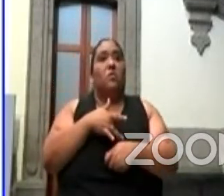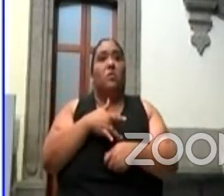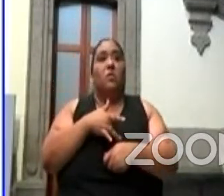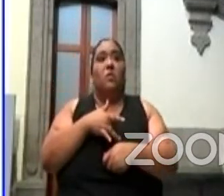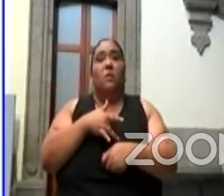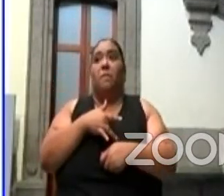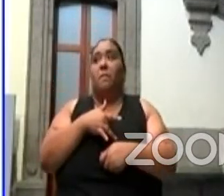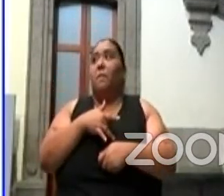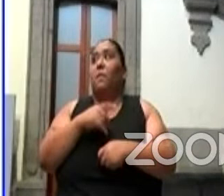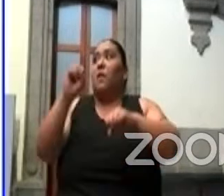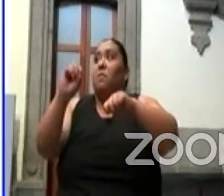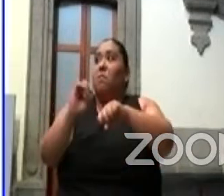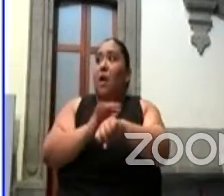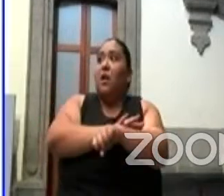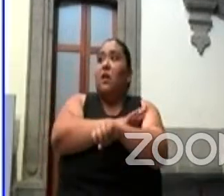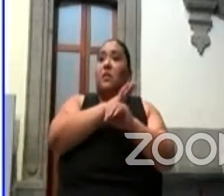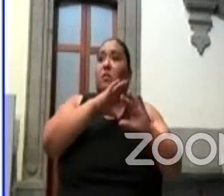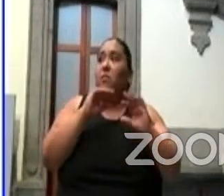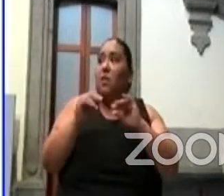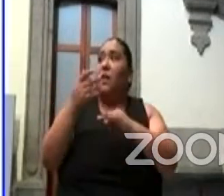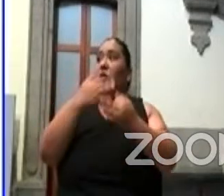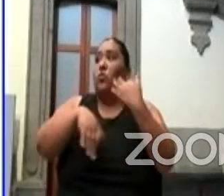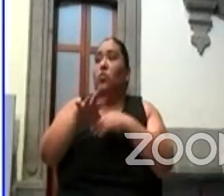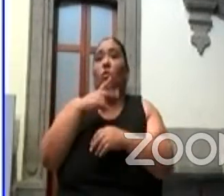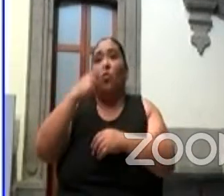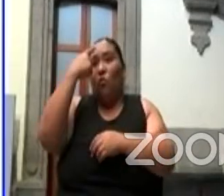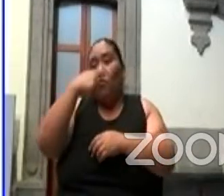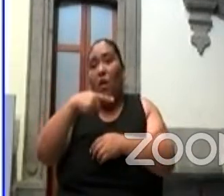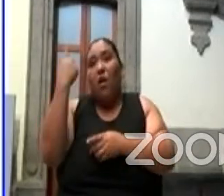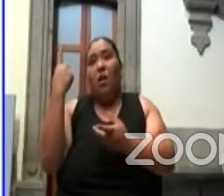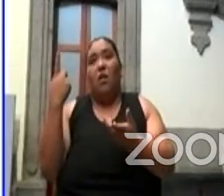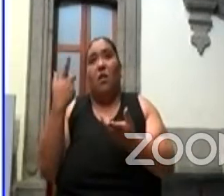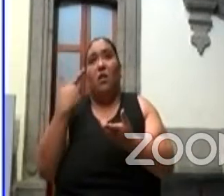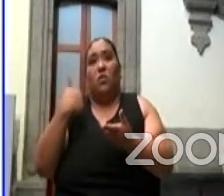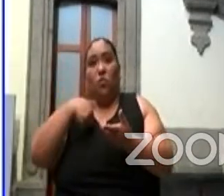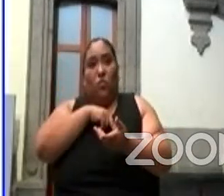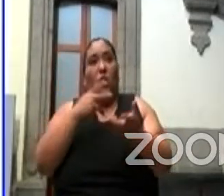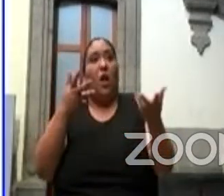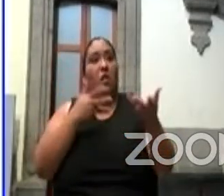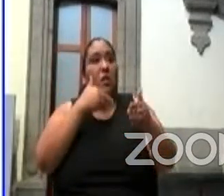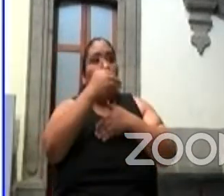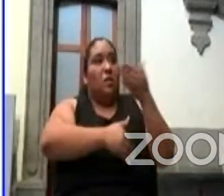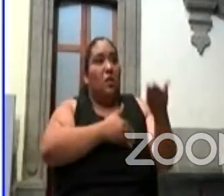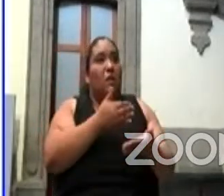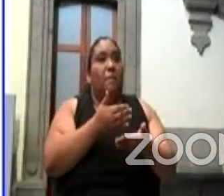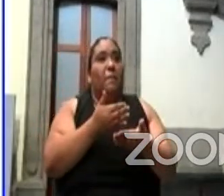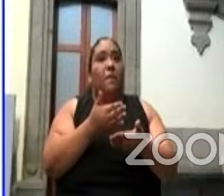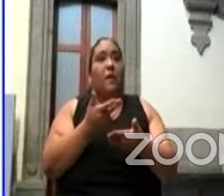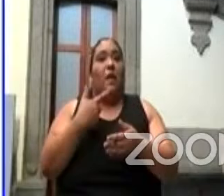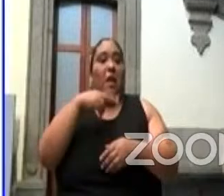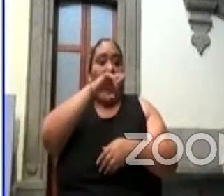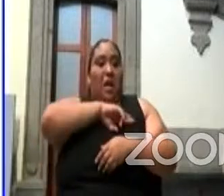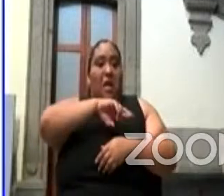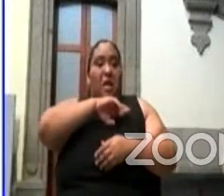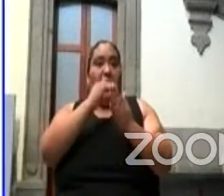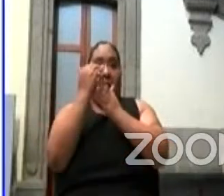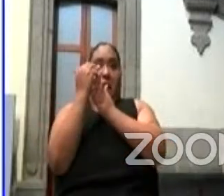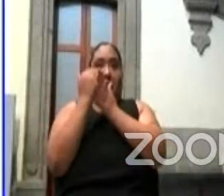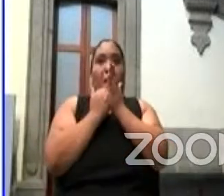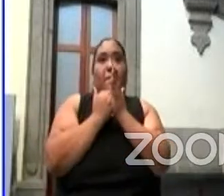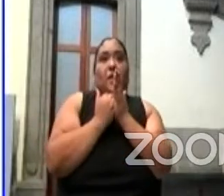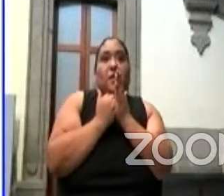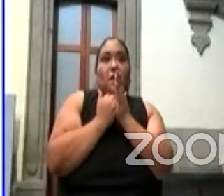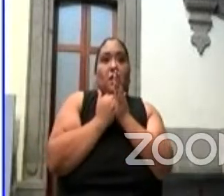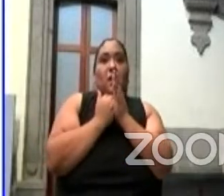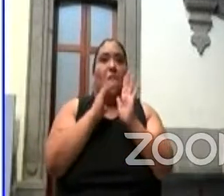esa sensibilización a la que pudimos llevarlo, fue prácticamente a la mitad de lo que lo rentaba, y lo tenemos así ya por